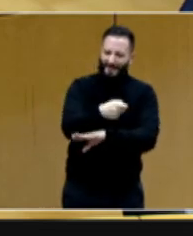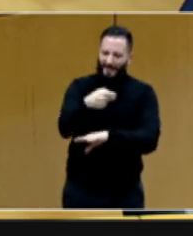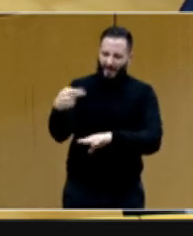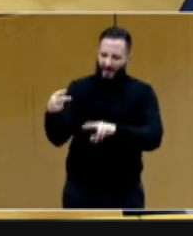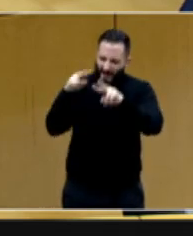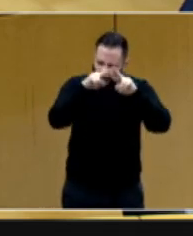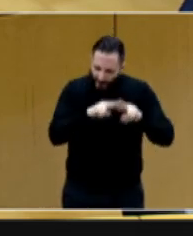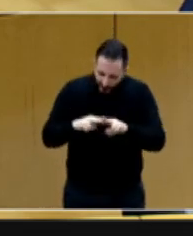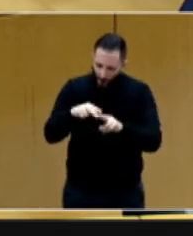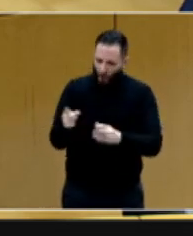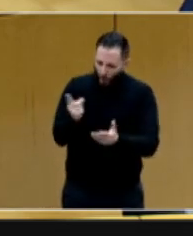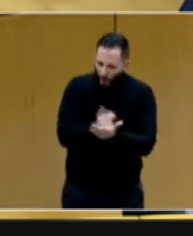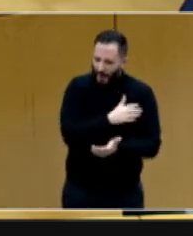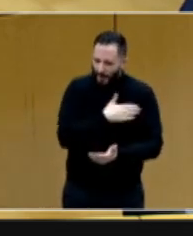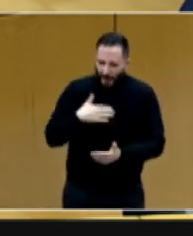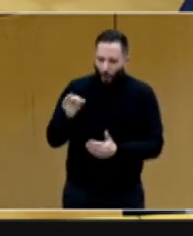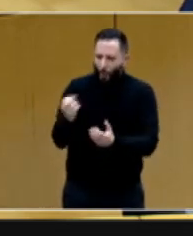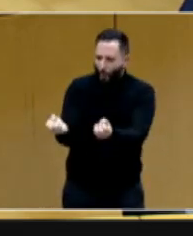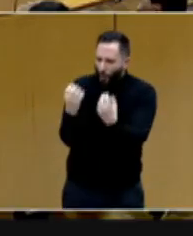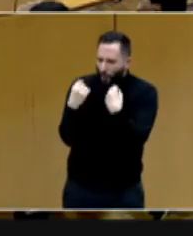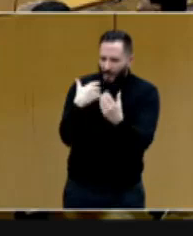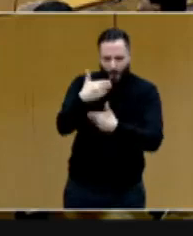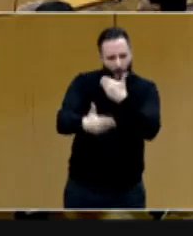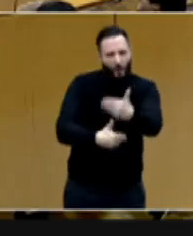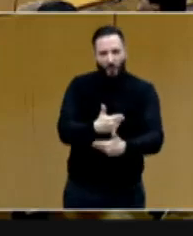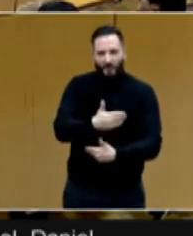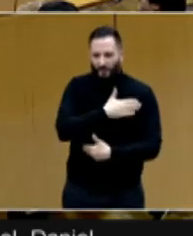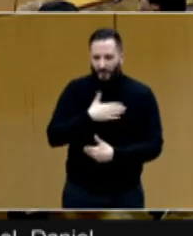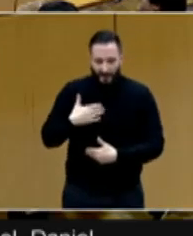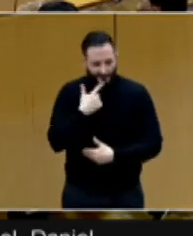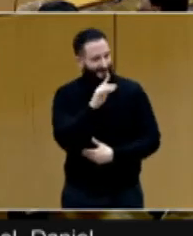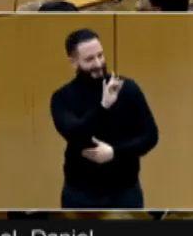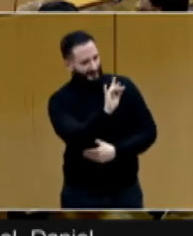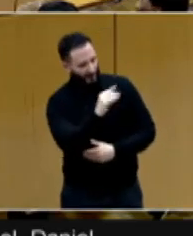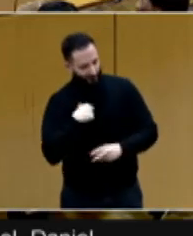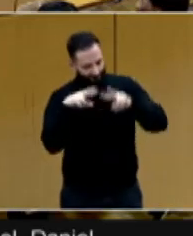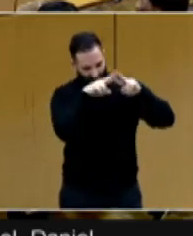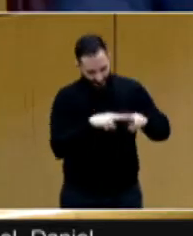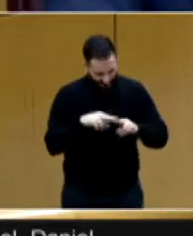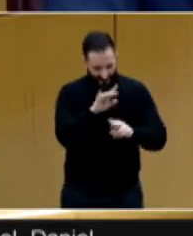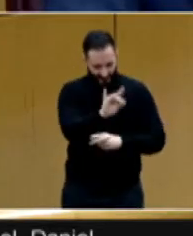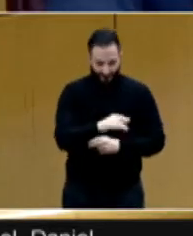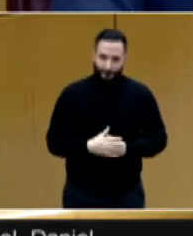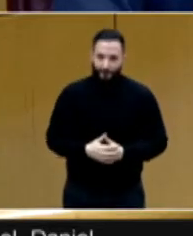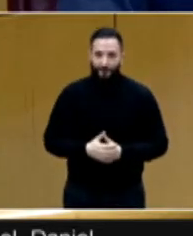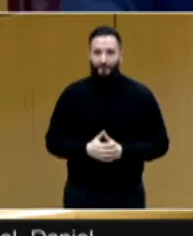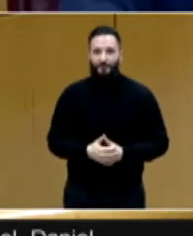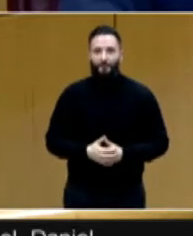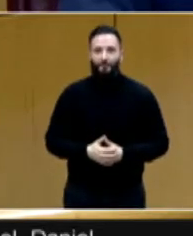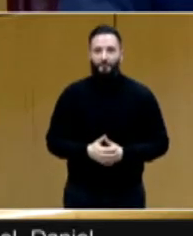nos podrías contar acerca del proceso si voy a revisarla bueno mi profesional de referencia vino